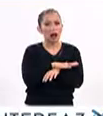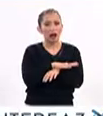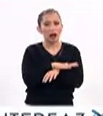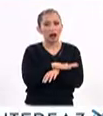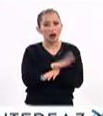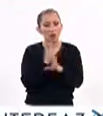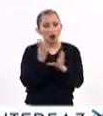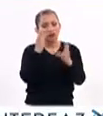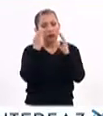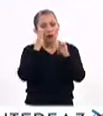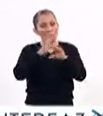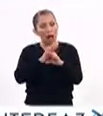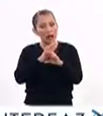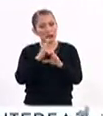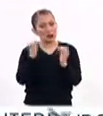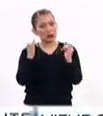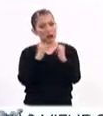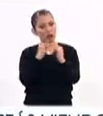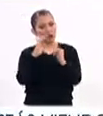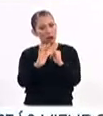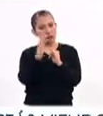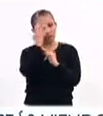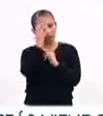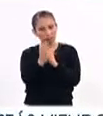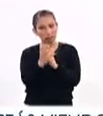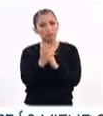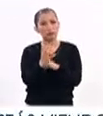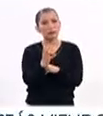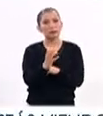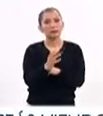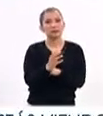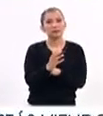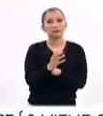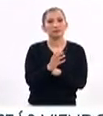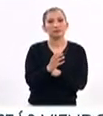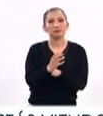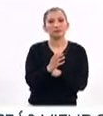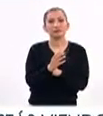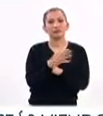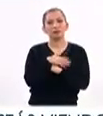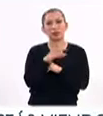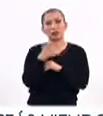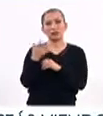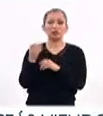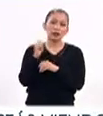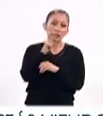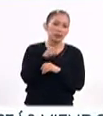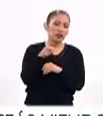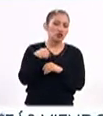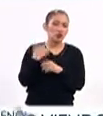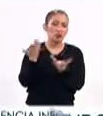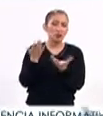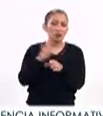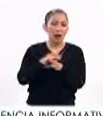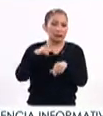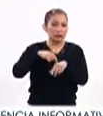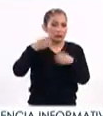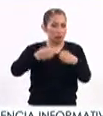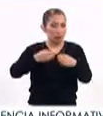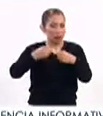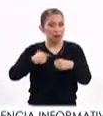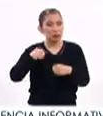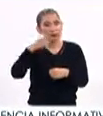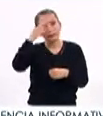una formación un poquito más institucionalizada, mucho más formal y bueno, a la vez también que tomaba mucho más tiempo.